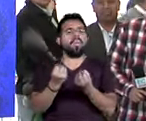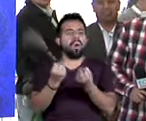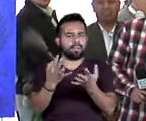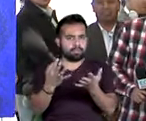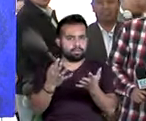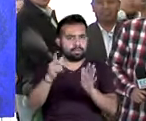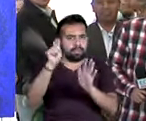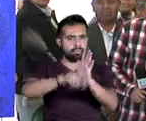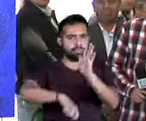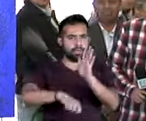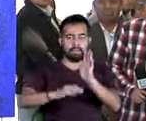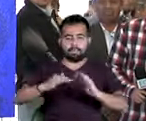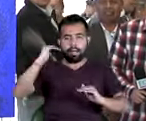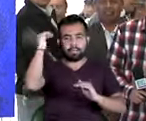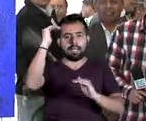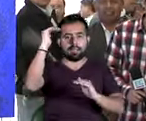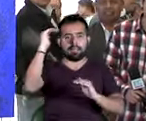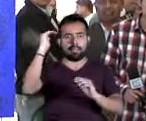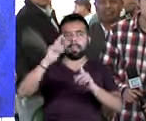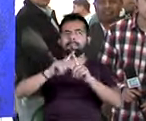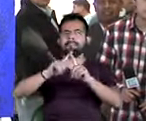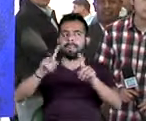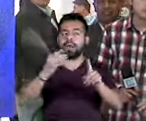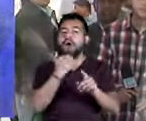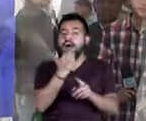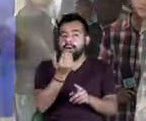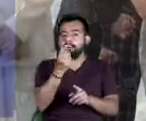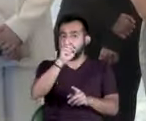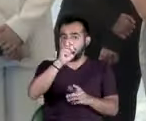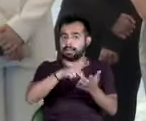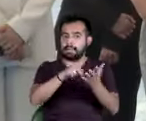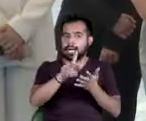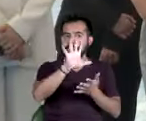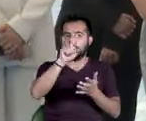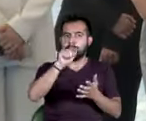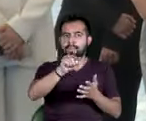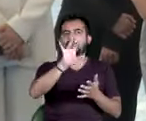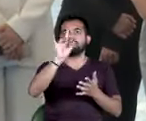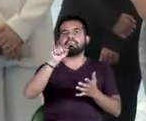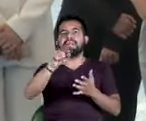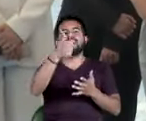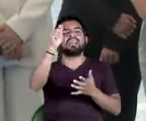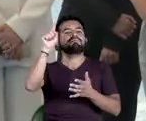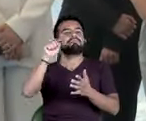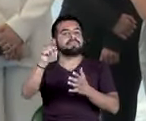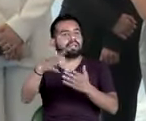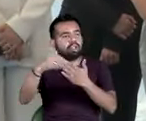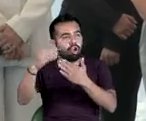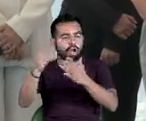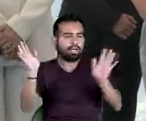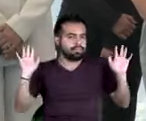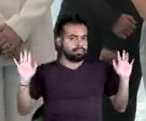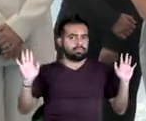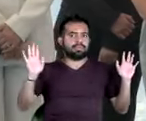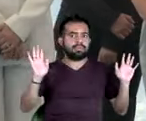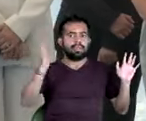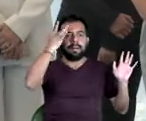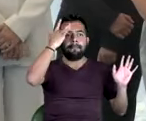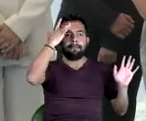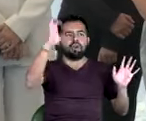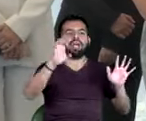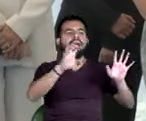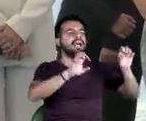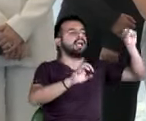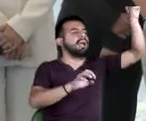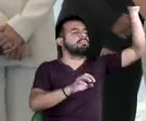yo pondré la multa más alta, pero alguien deberá pagar 5 mil, 8 mil, 10 mil dólares, ¿no es cierto?, si se le ocurre accionar un mecanismo de